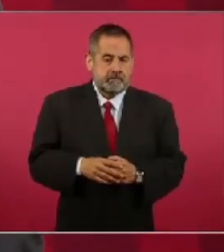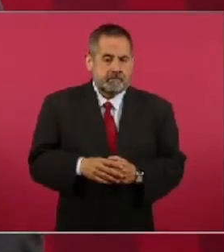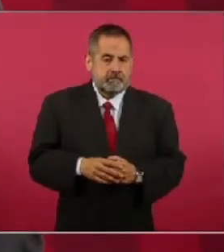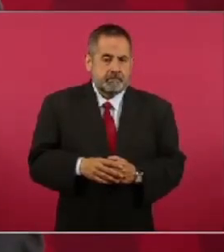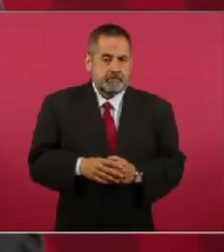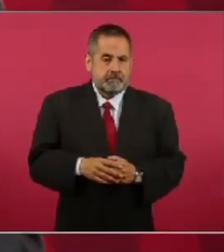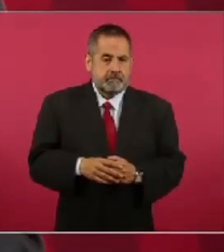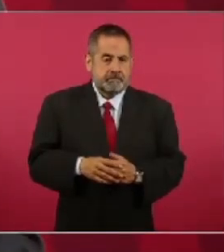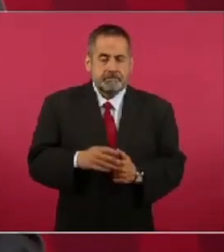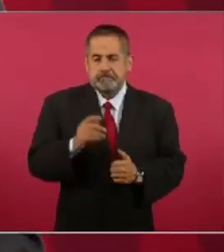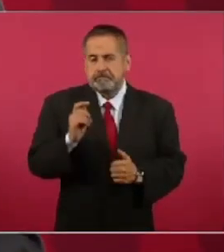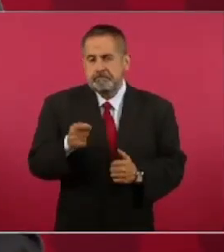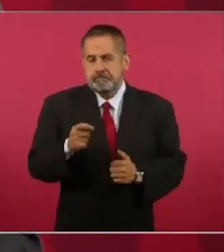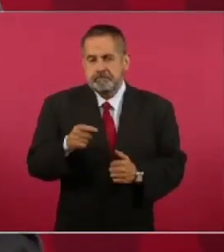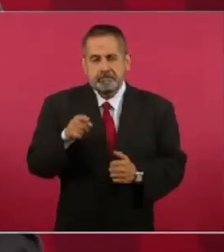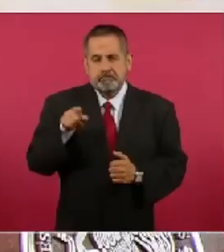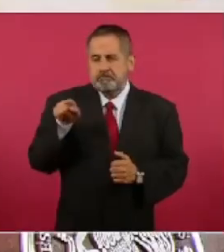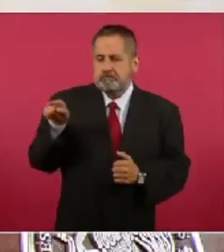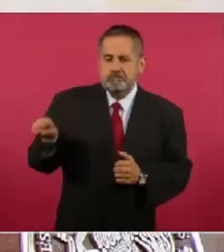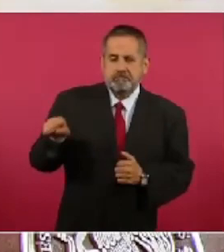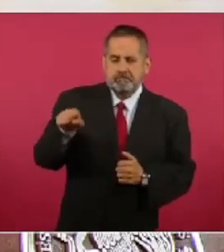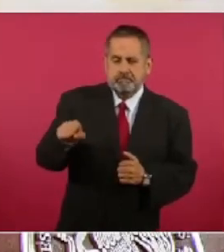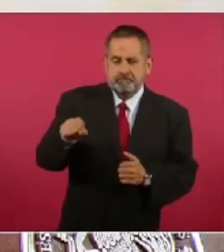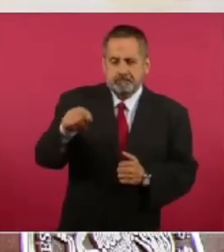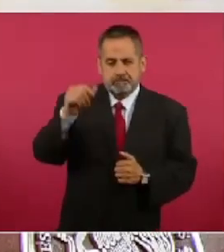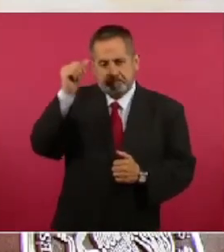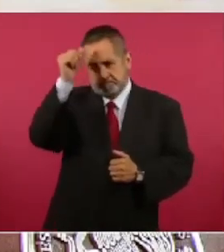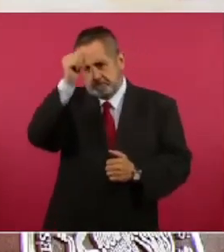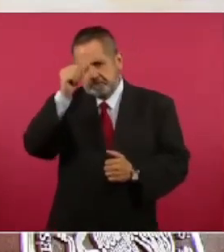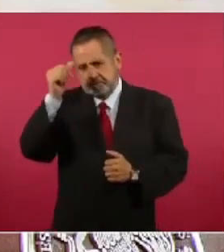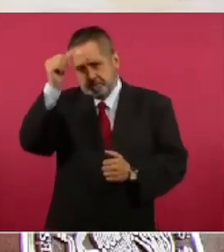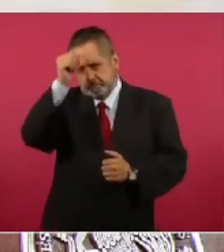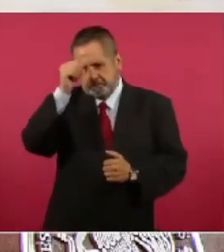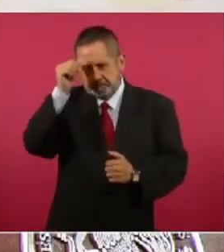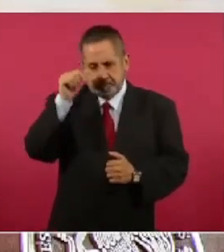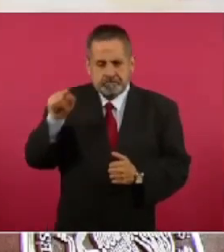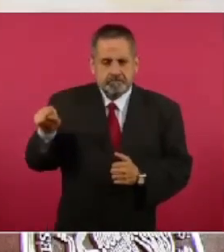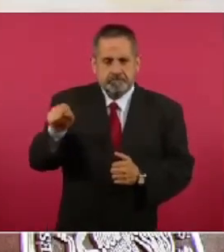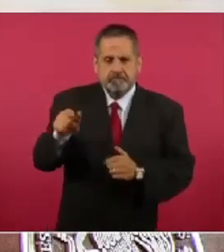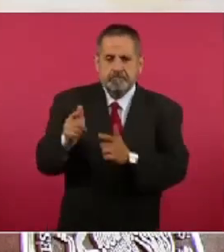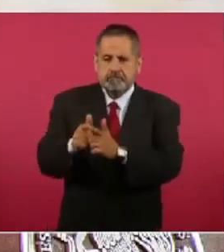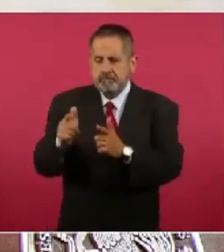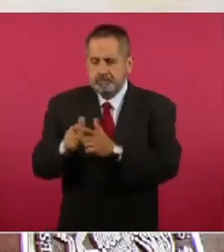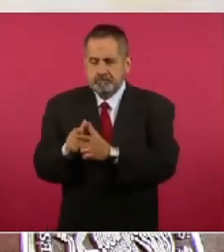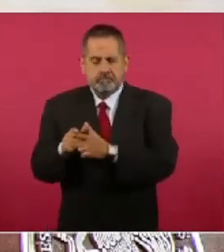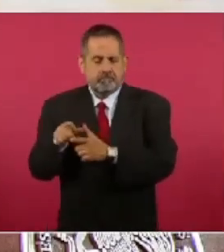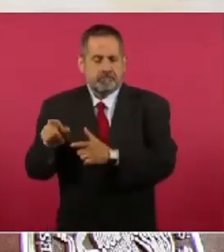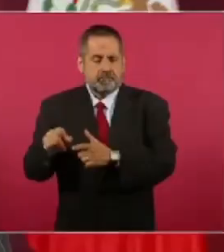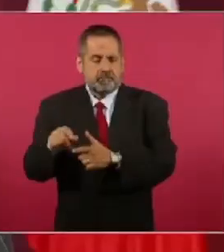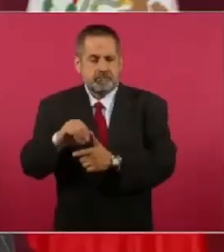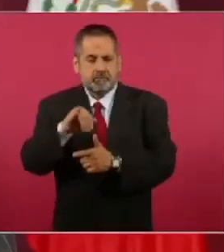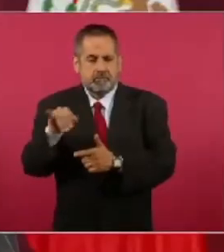los propios sacerdotes, los propios jesuitas que vivían ahí,